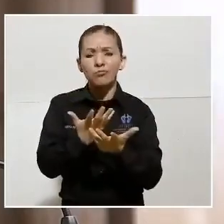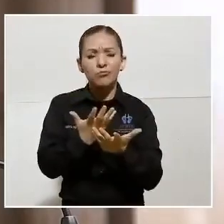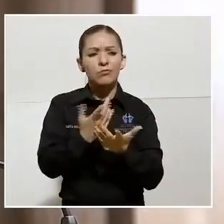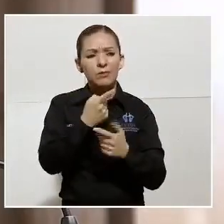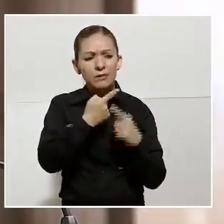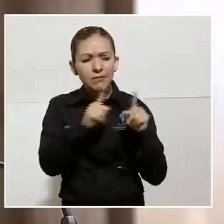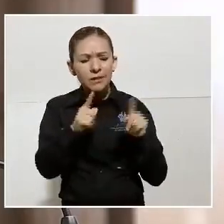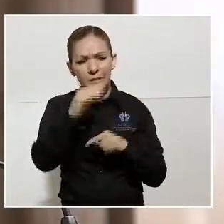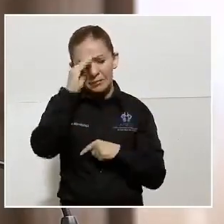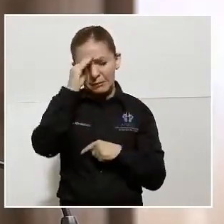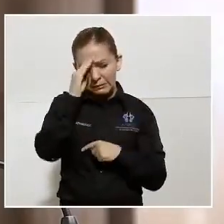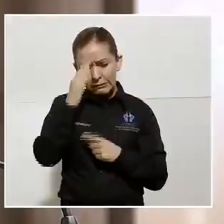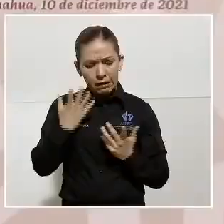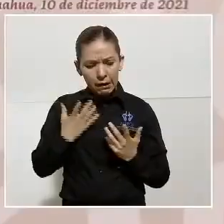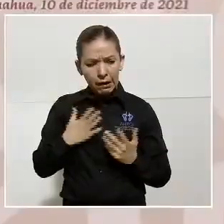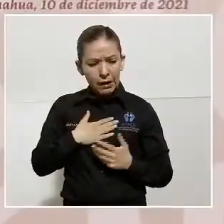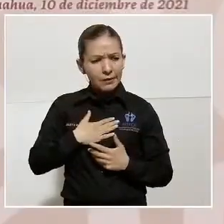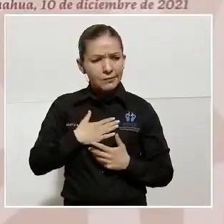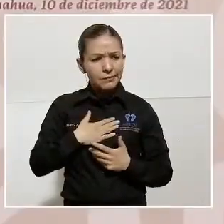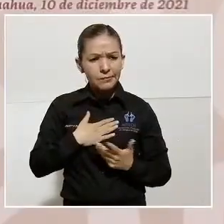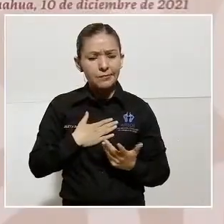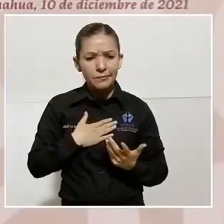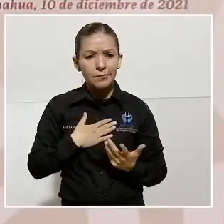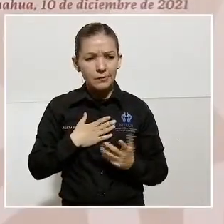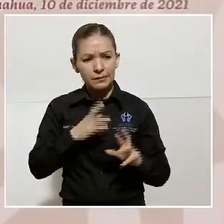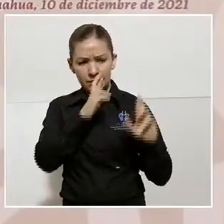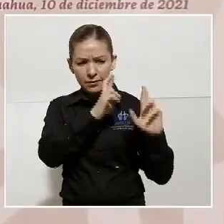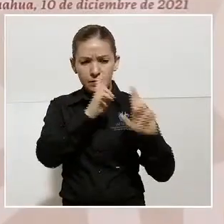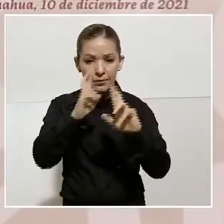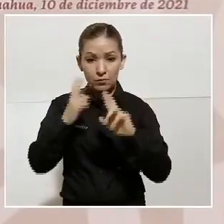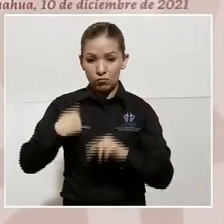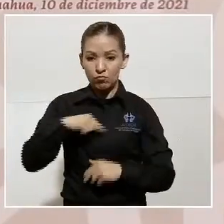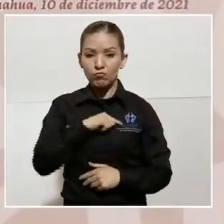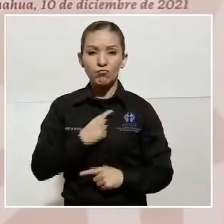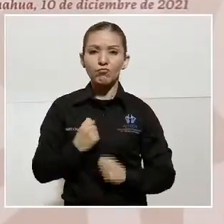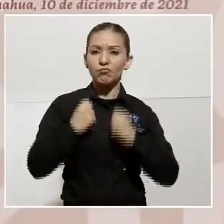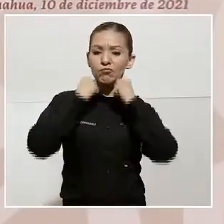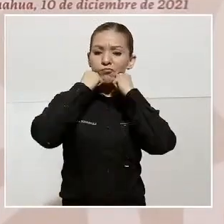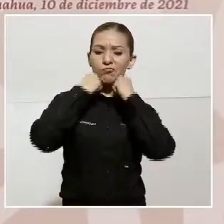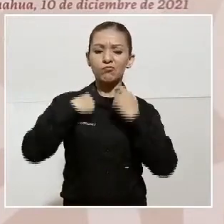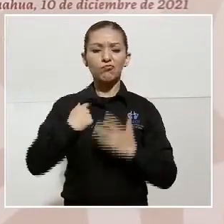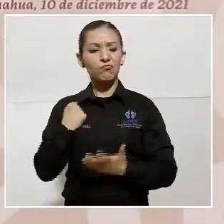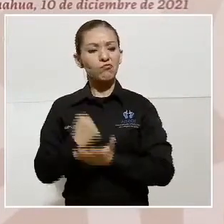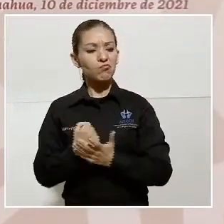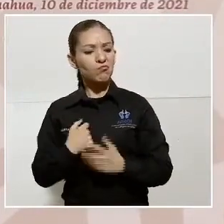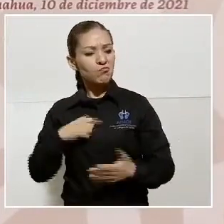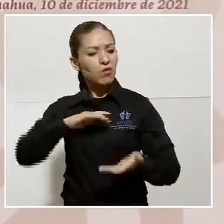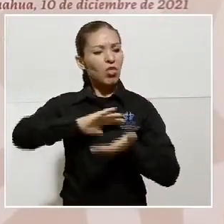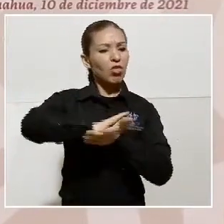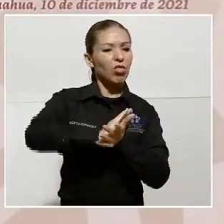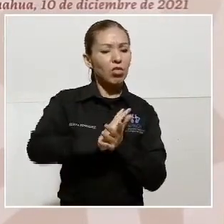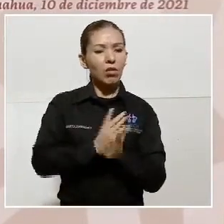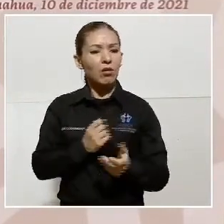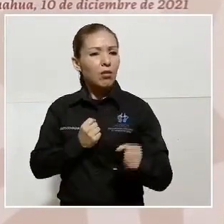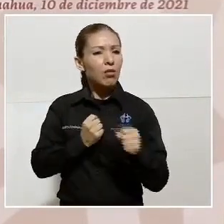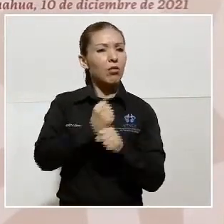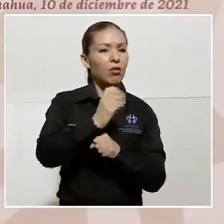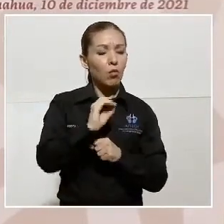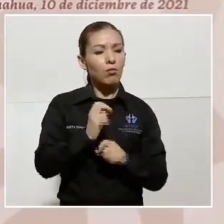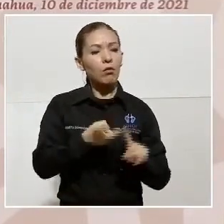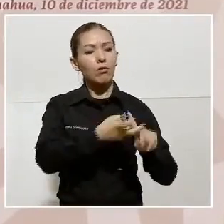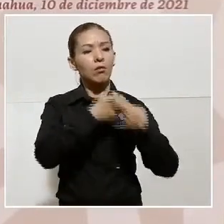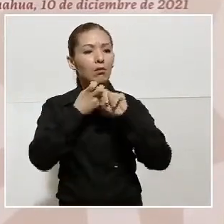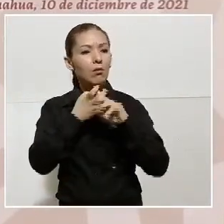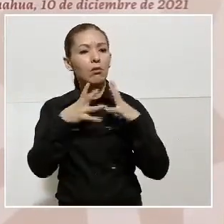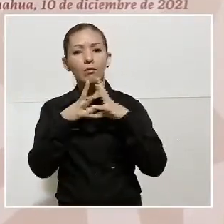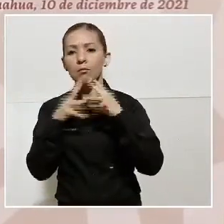disentir, de la pluralidad, de no usar la fuerza, mucho menos la tortura, la desaparición